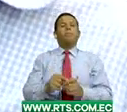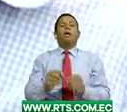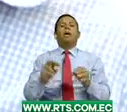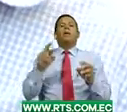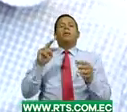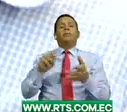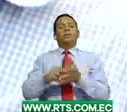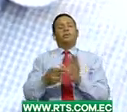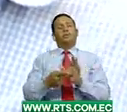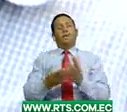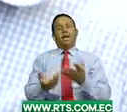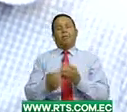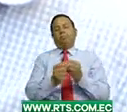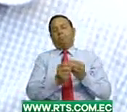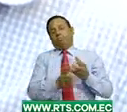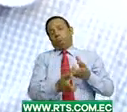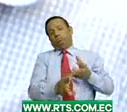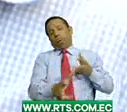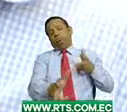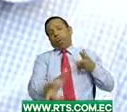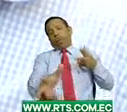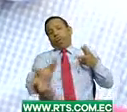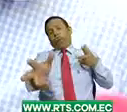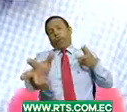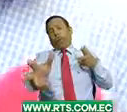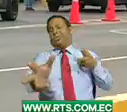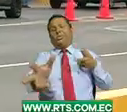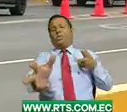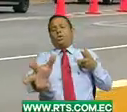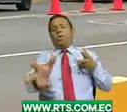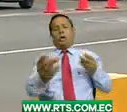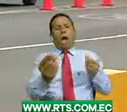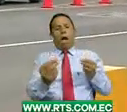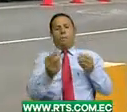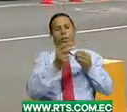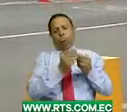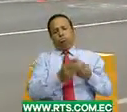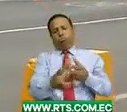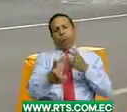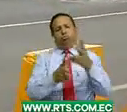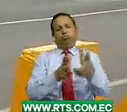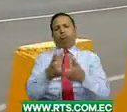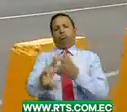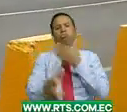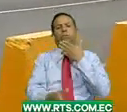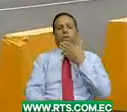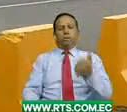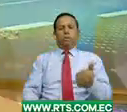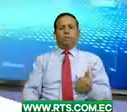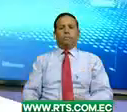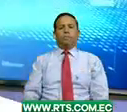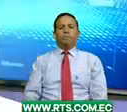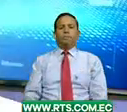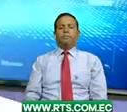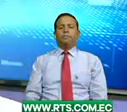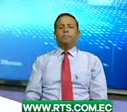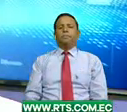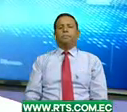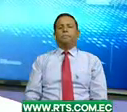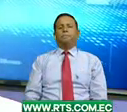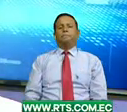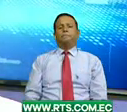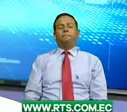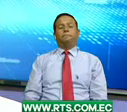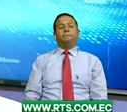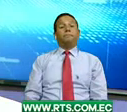haya inconvenientes para las personas que están usando esta vía en este momento. Informó Julio César Saona. El